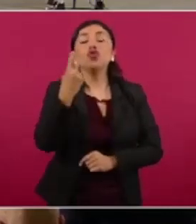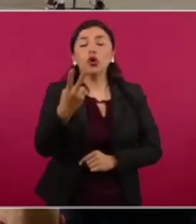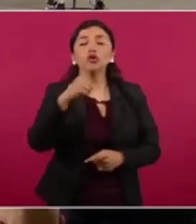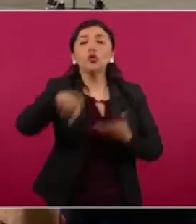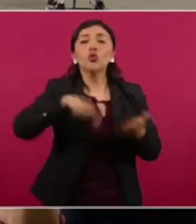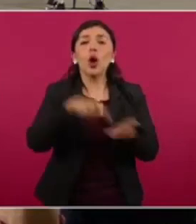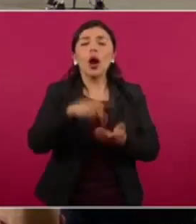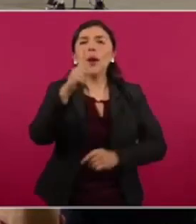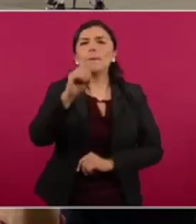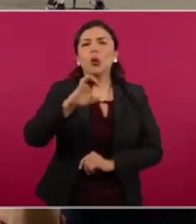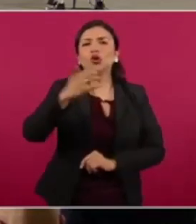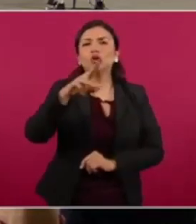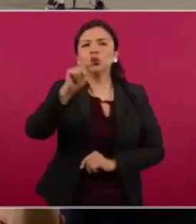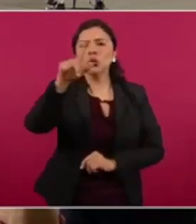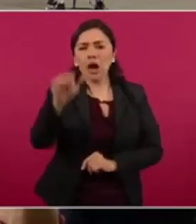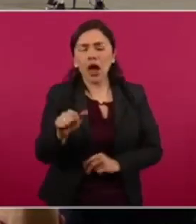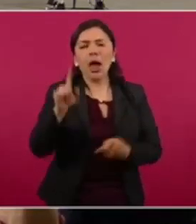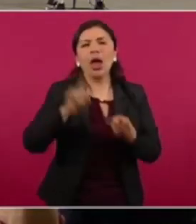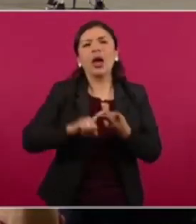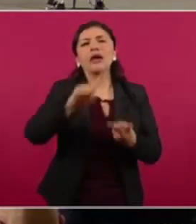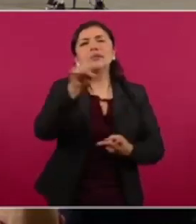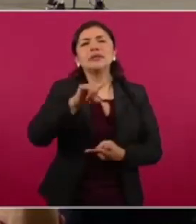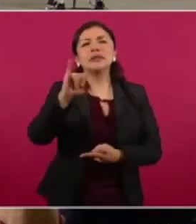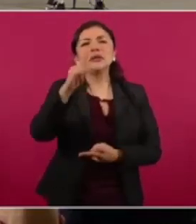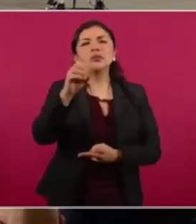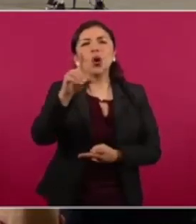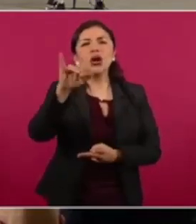y Chacalapa y Barra Copalita.